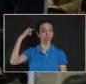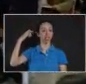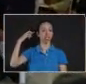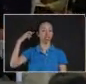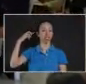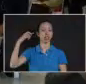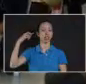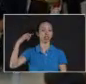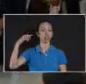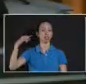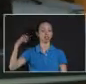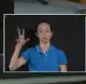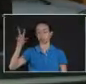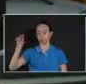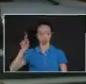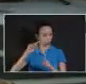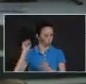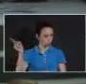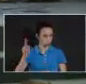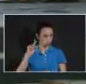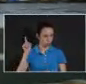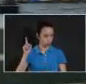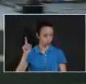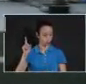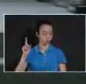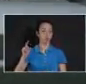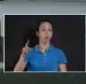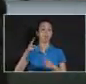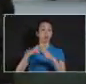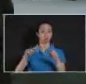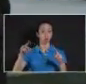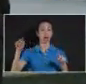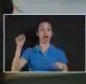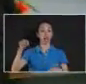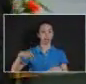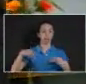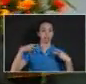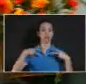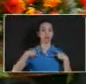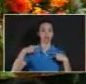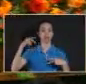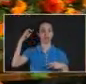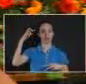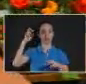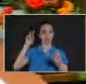No todos, pero espérate, aquí en la iglesia hay gente que profetiza.